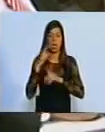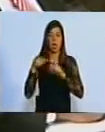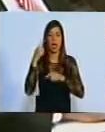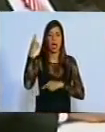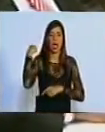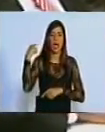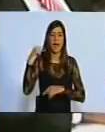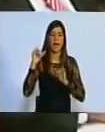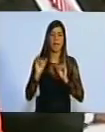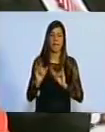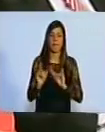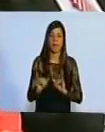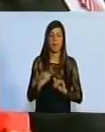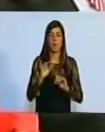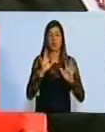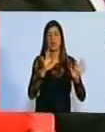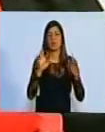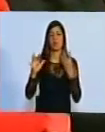ayer,